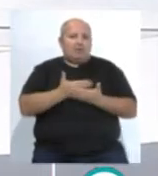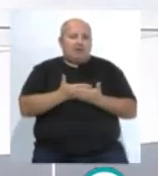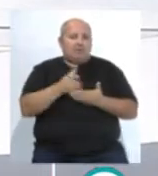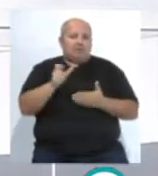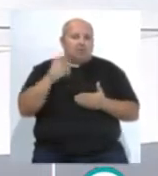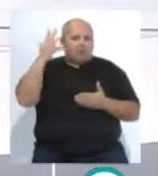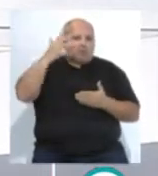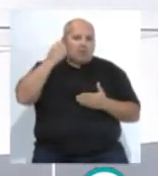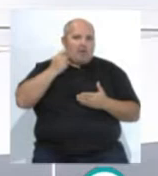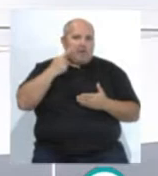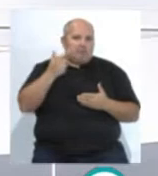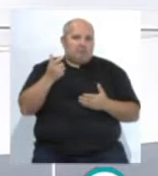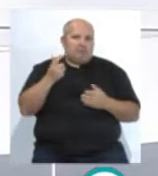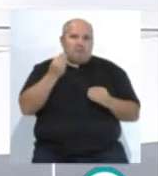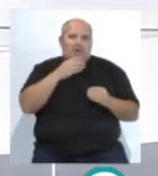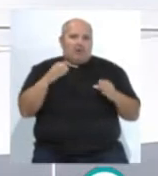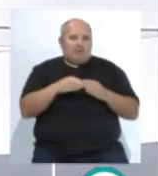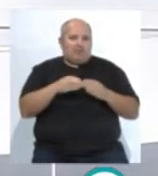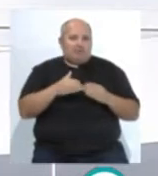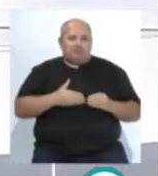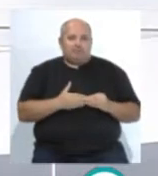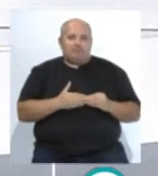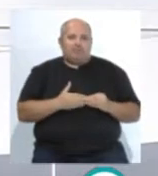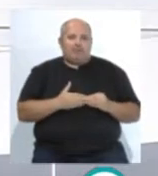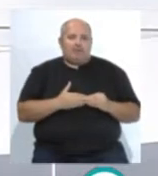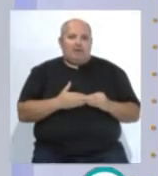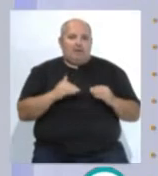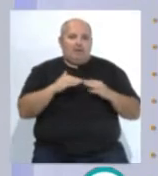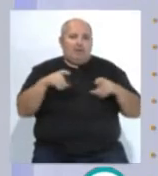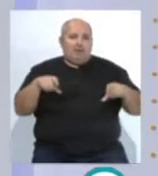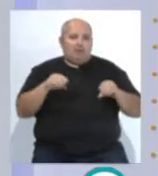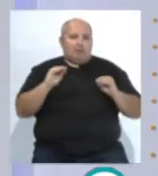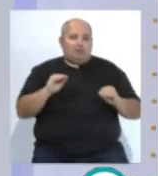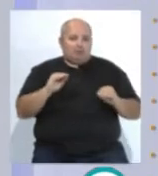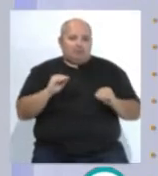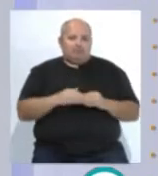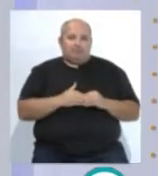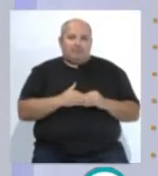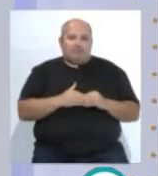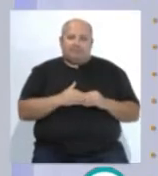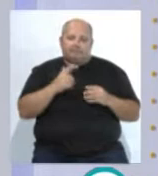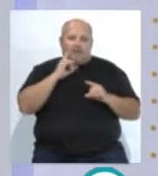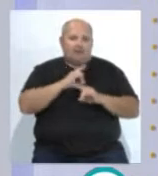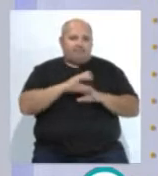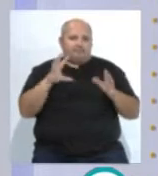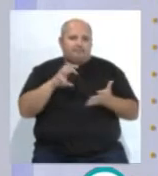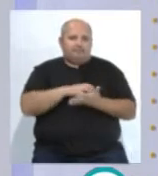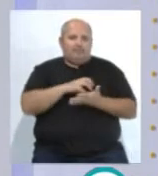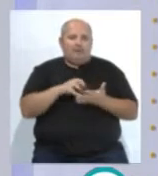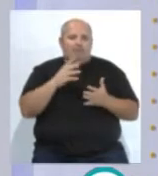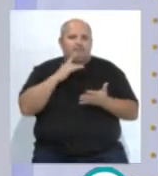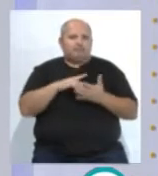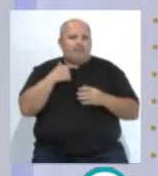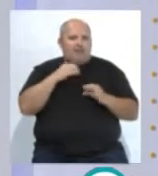que es el mejor equipo de esta categoría. Por lo menos su casa, el labor esta que hay que destacar sin duda, porque no llegó